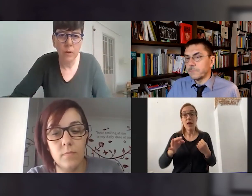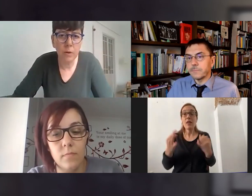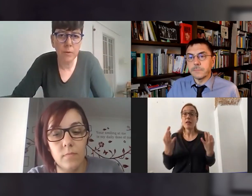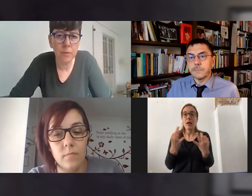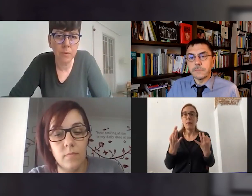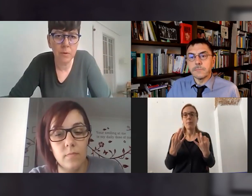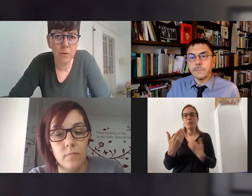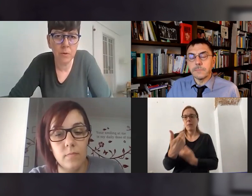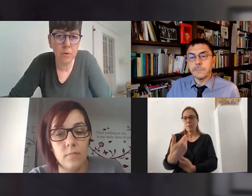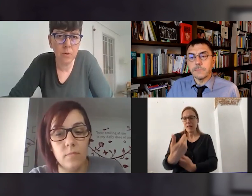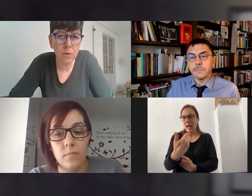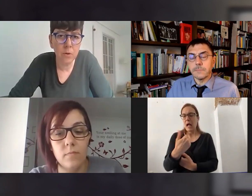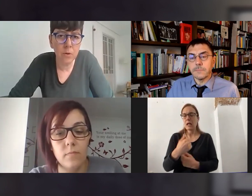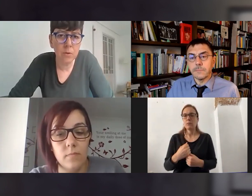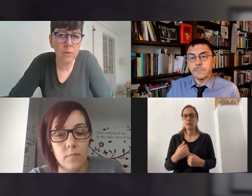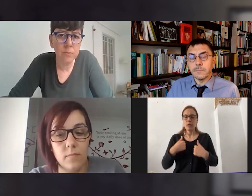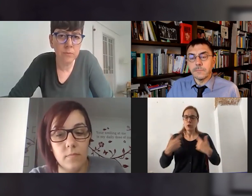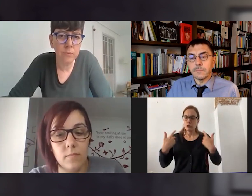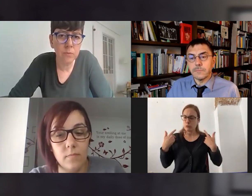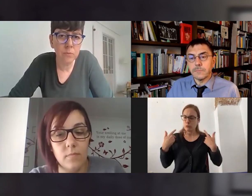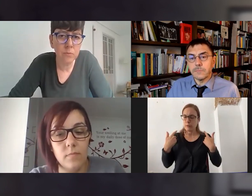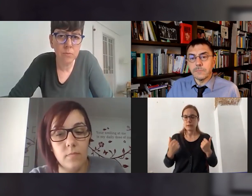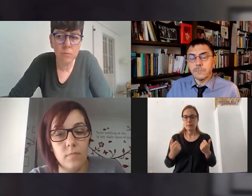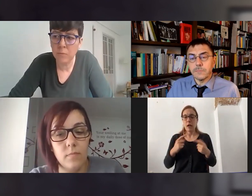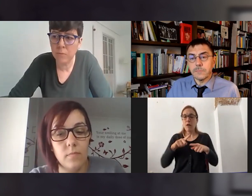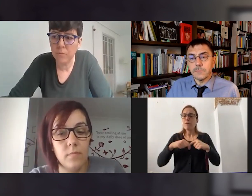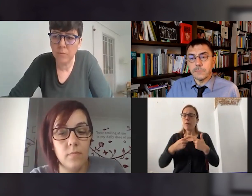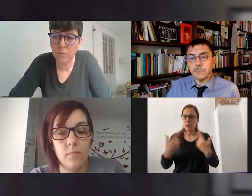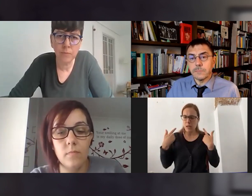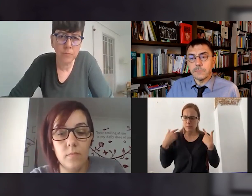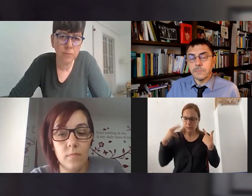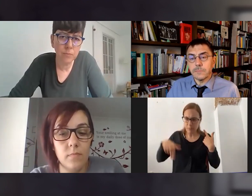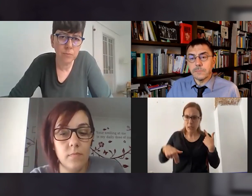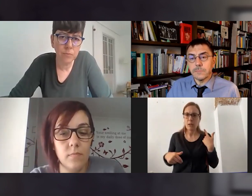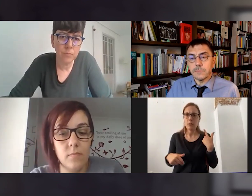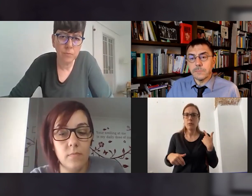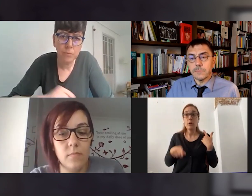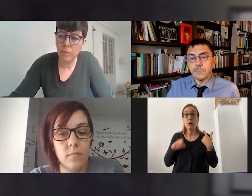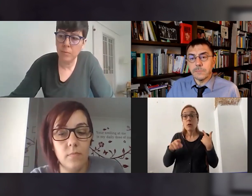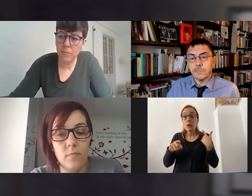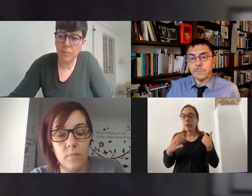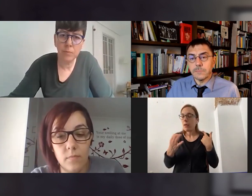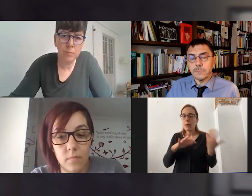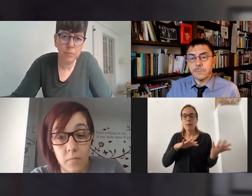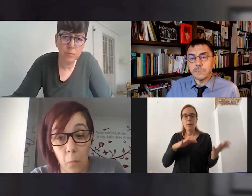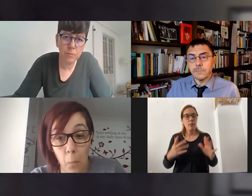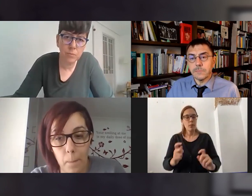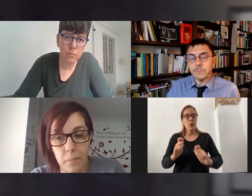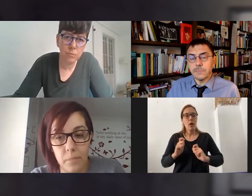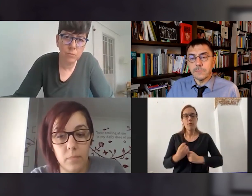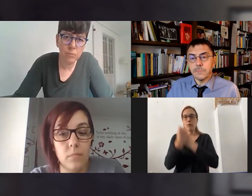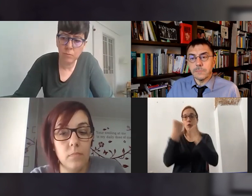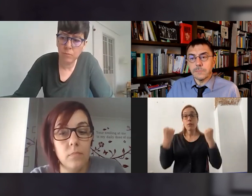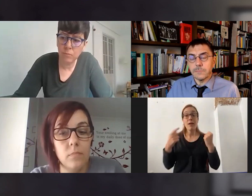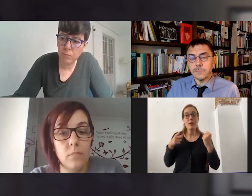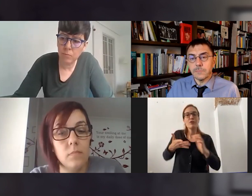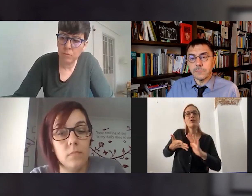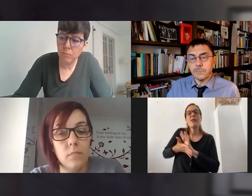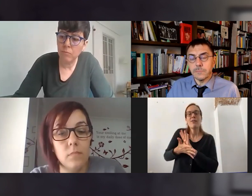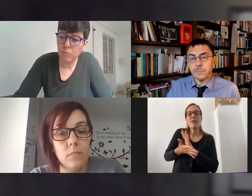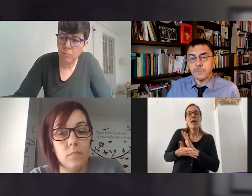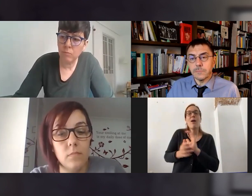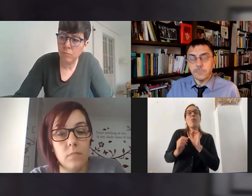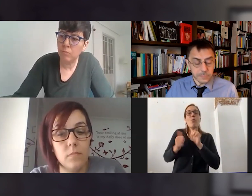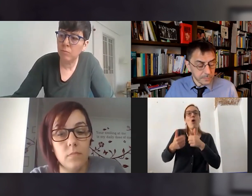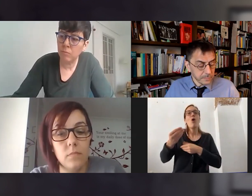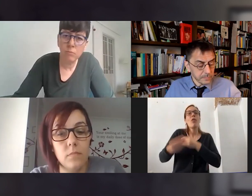atacan, que sufres muchas veces tu familia, pero creo que esto nos tiene que dar mucha más fuerza, porque eso significa que estamos empezando a hacer las cosas bien,